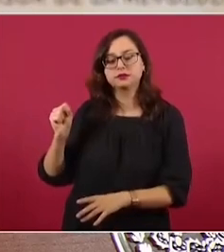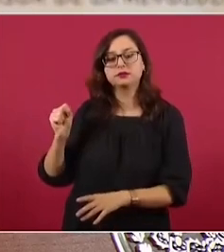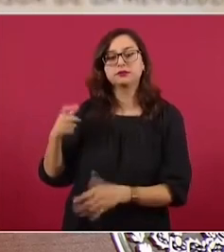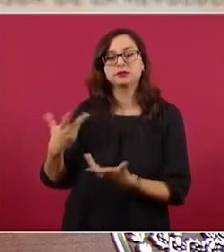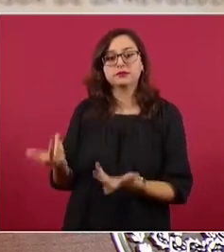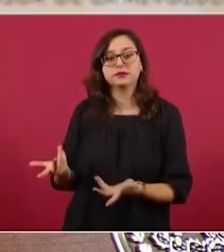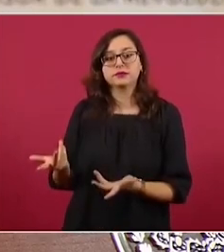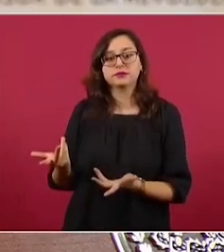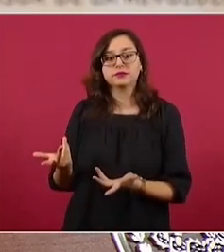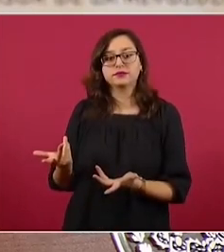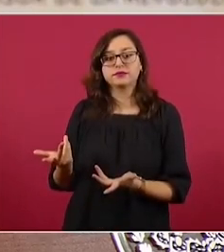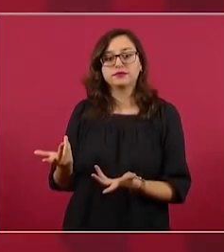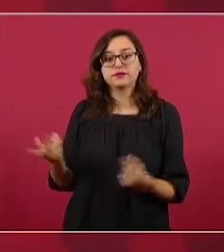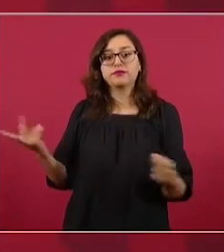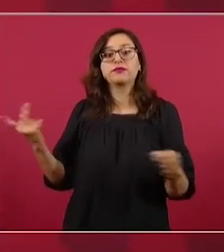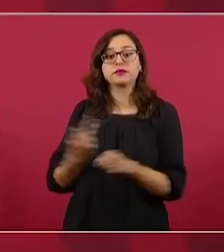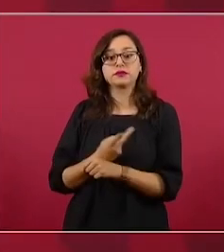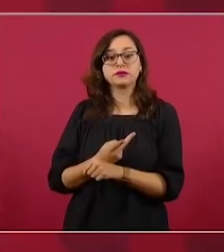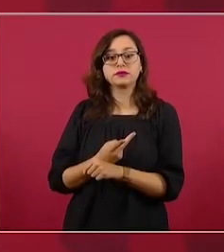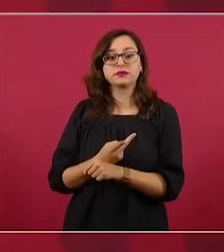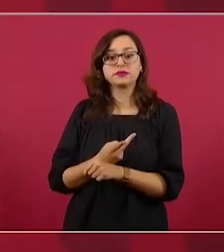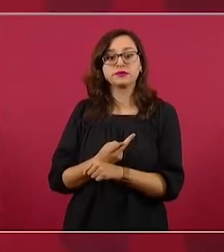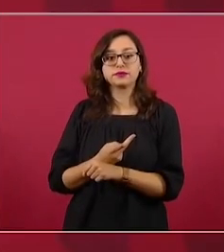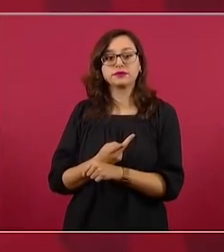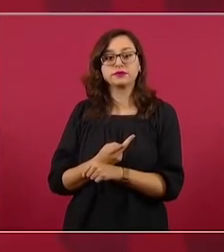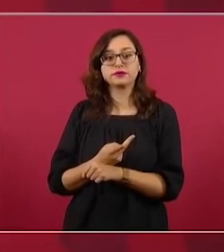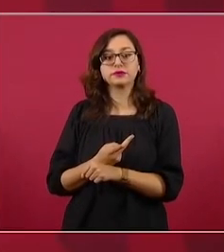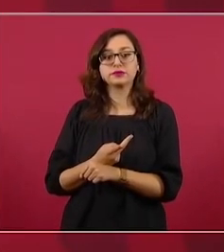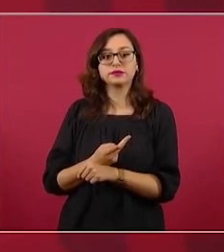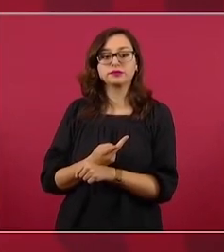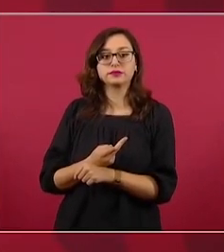de la crisis que heredamos,